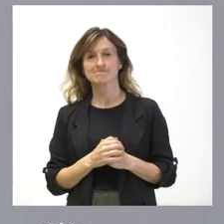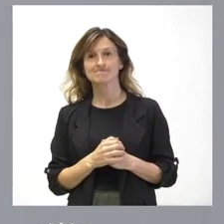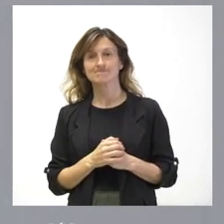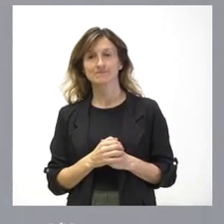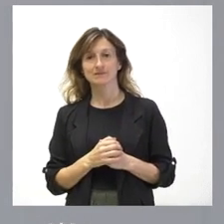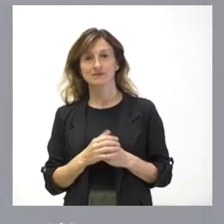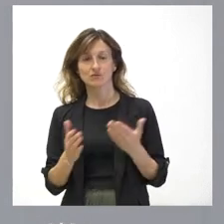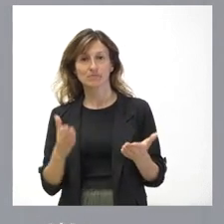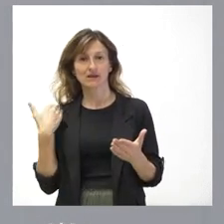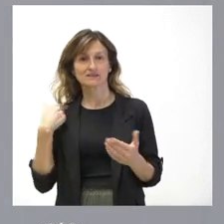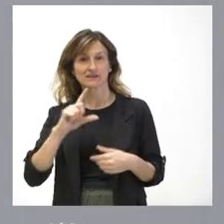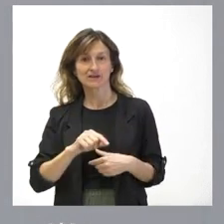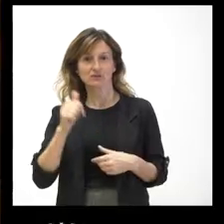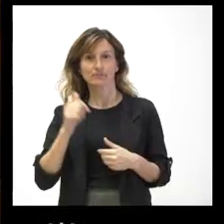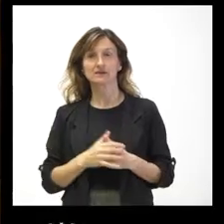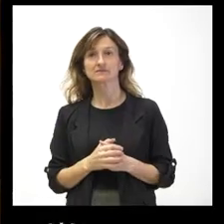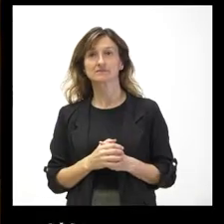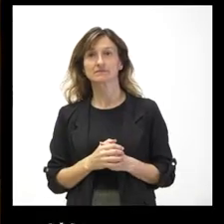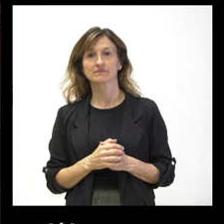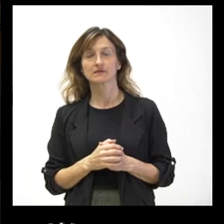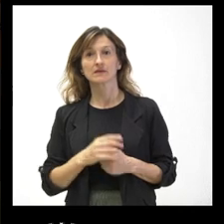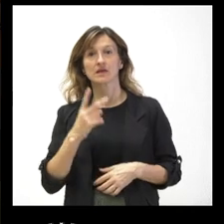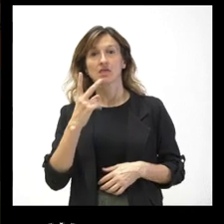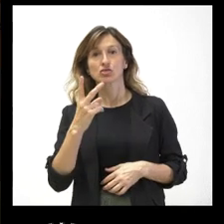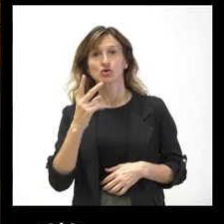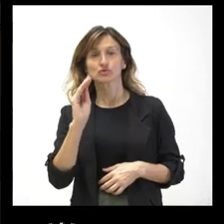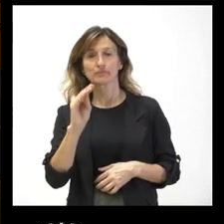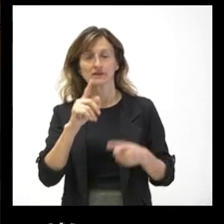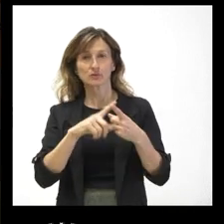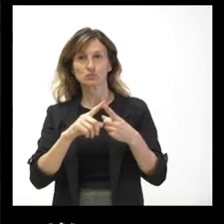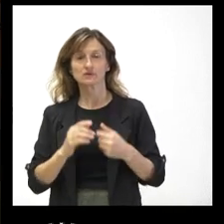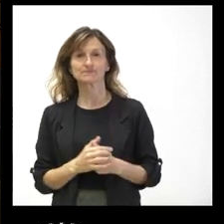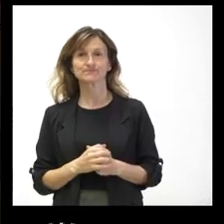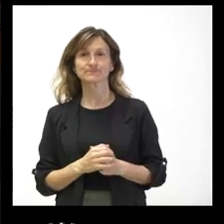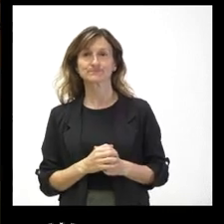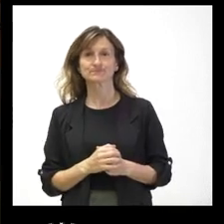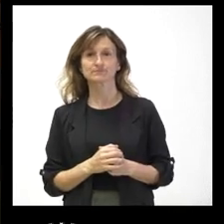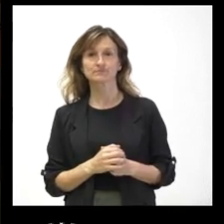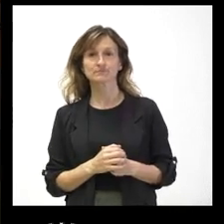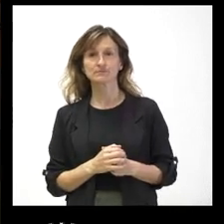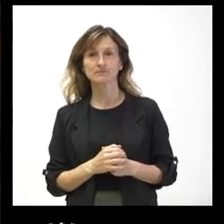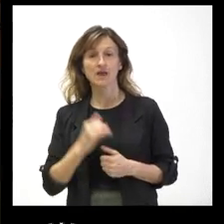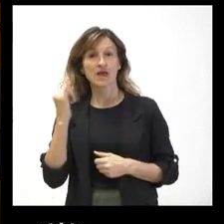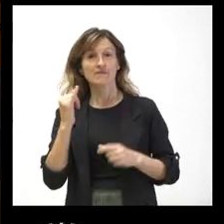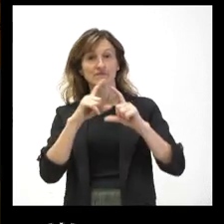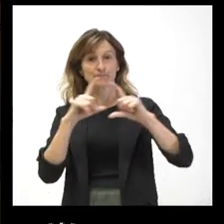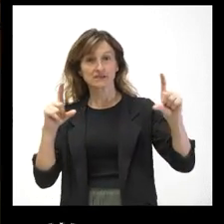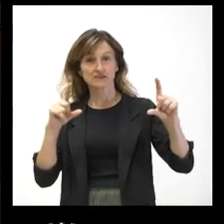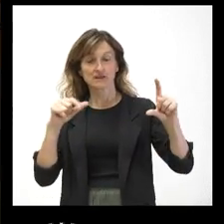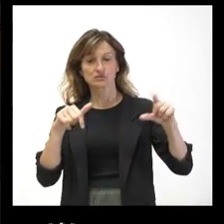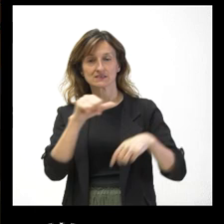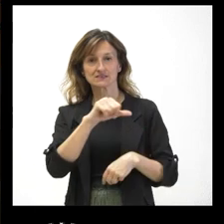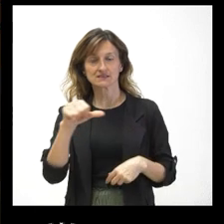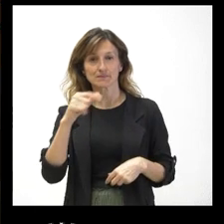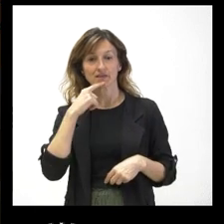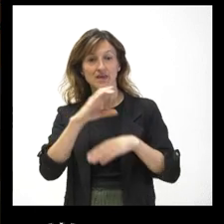habían considerado inicialmente sus planes quía hacerle dos preguntas más una por un lado eh los empresarios han dicho esta semana que